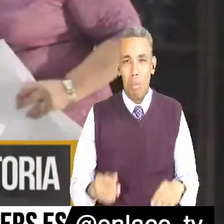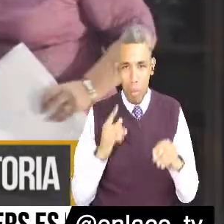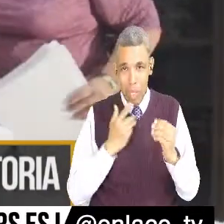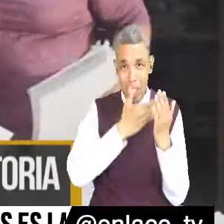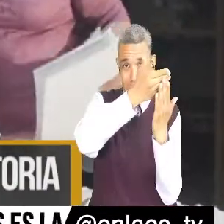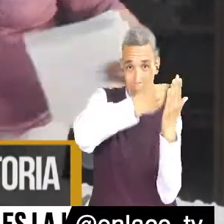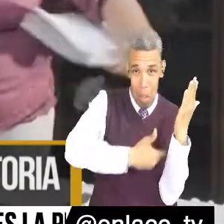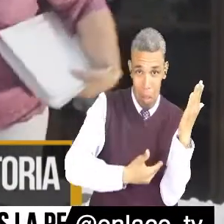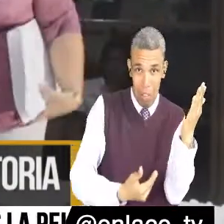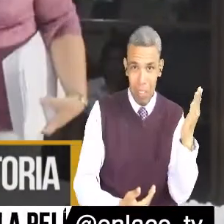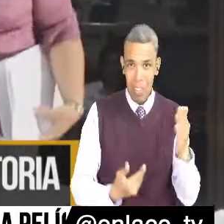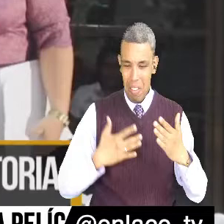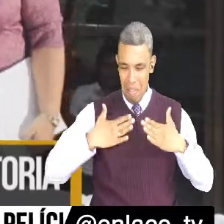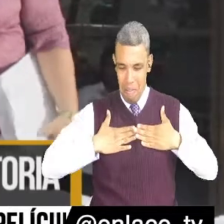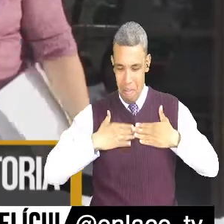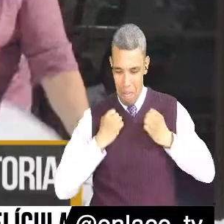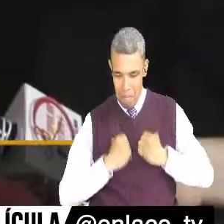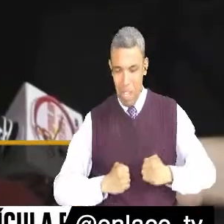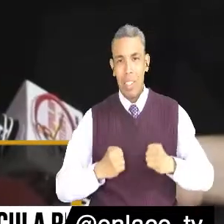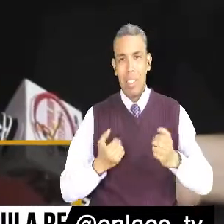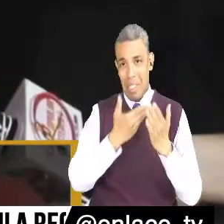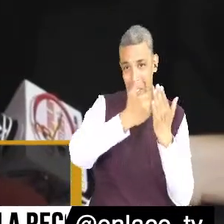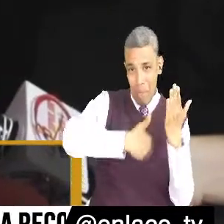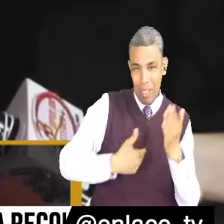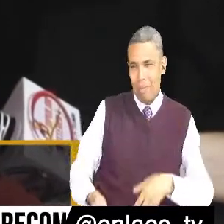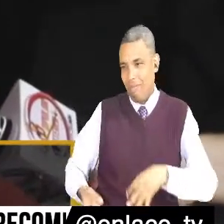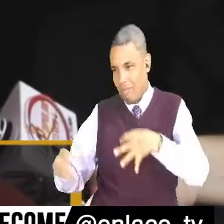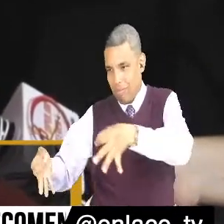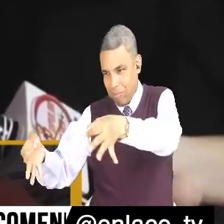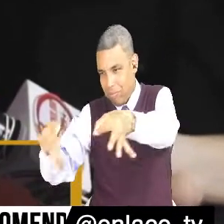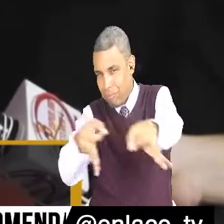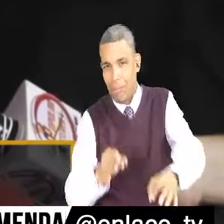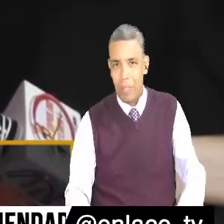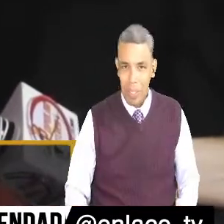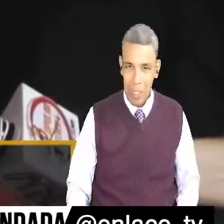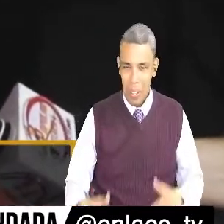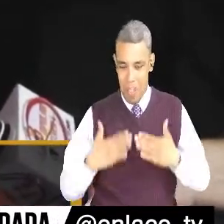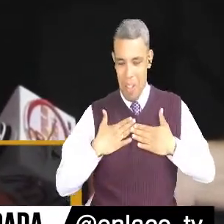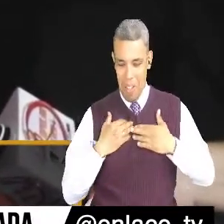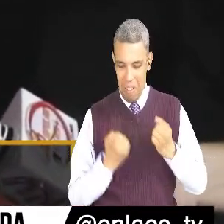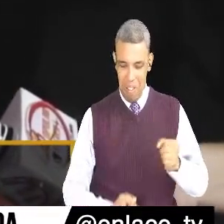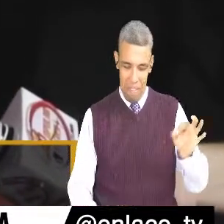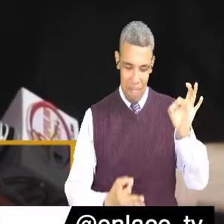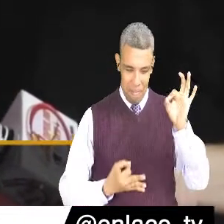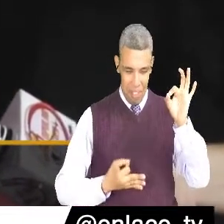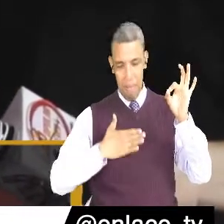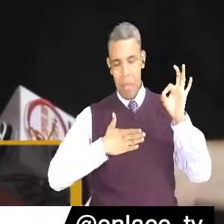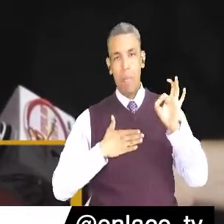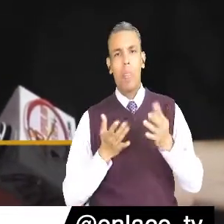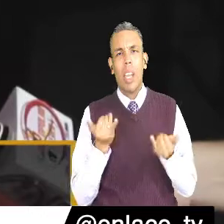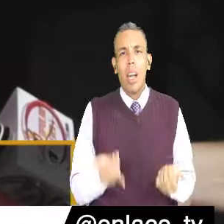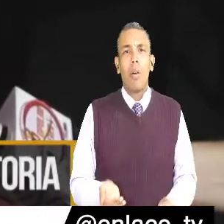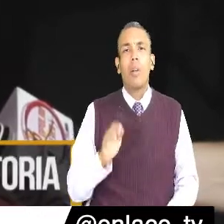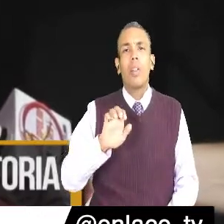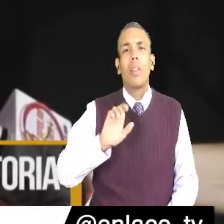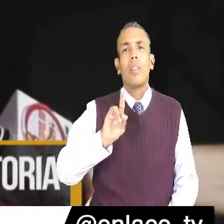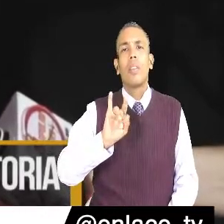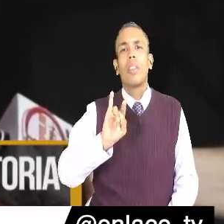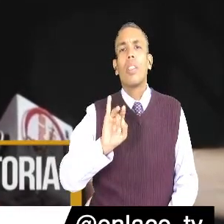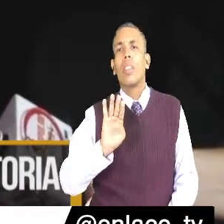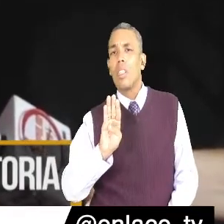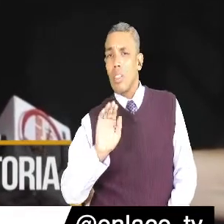población. ¿Ahora qué vamos a hacer? Vamos a trabajar con EDUBA para proceder a la tramitación de su escritura en las tierras que